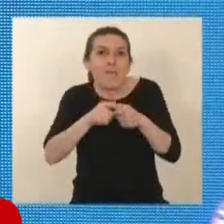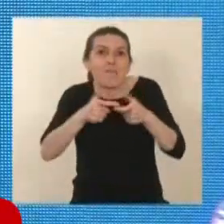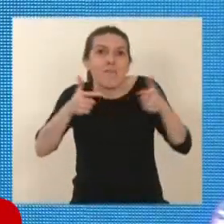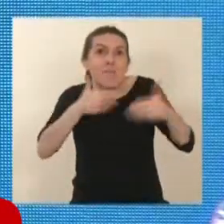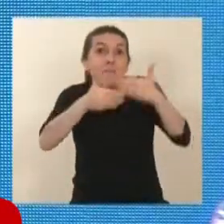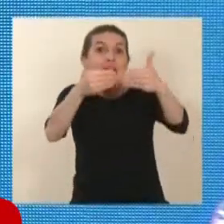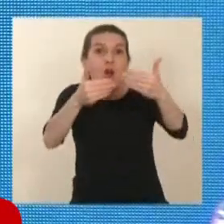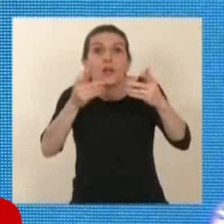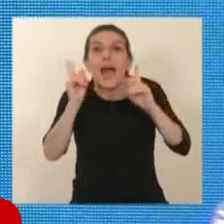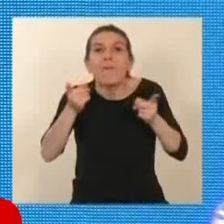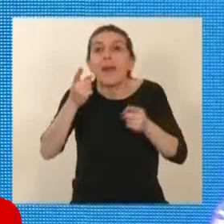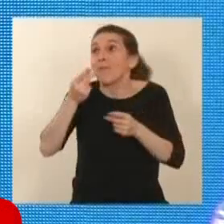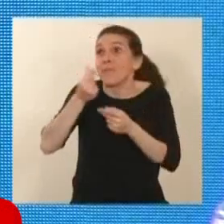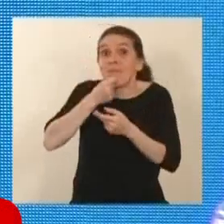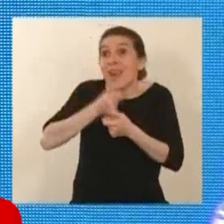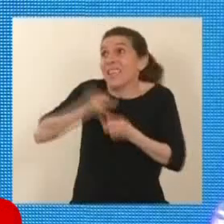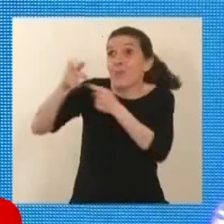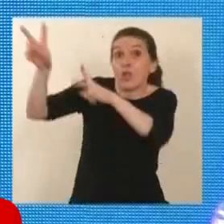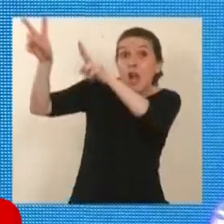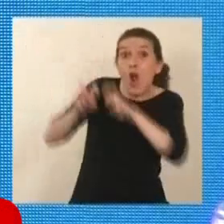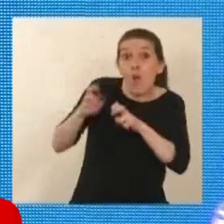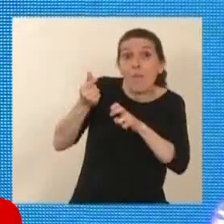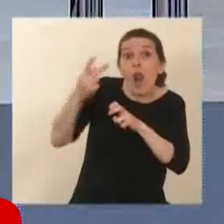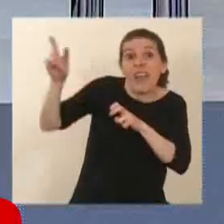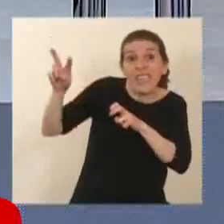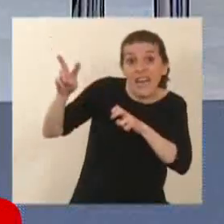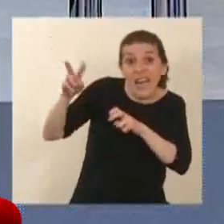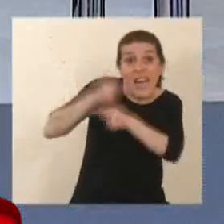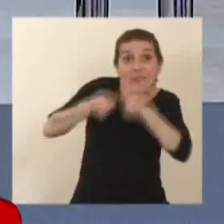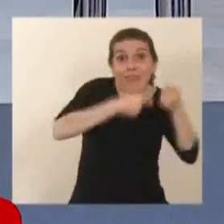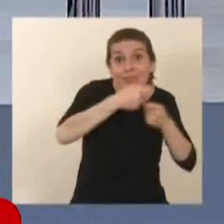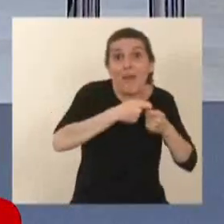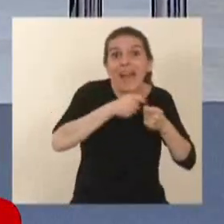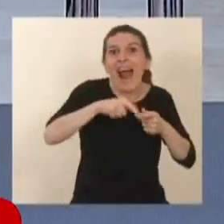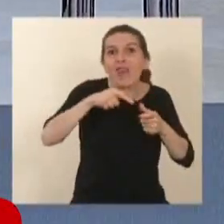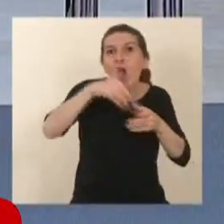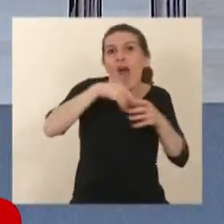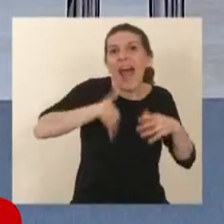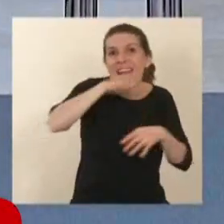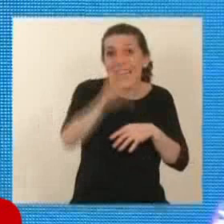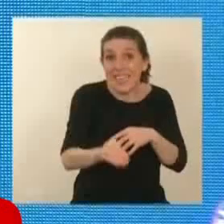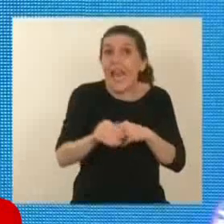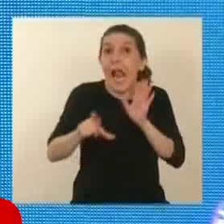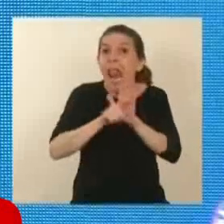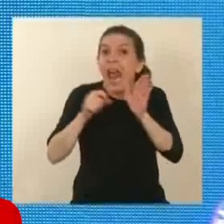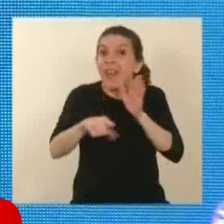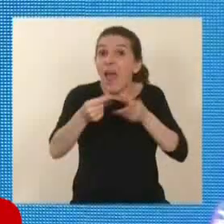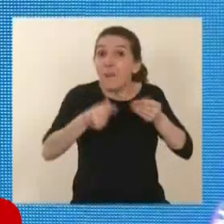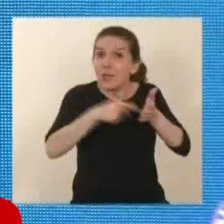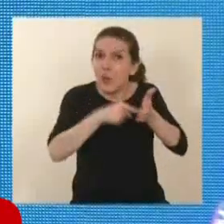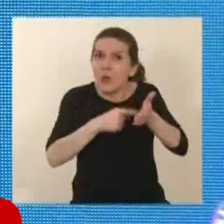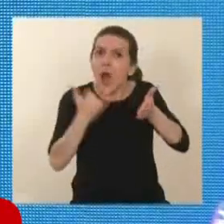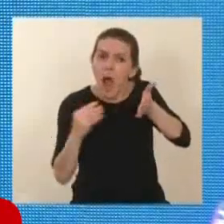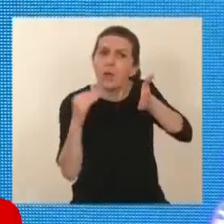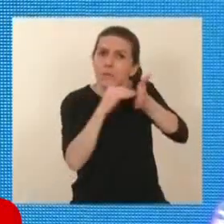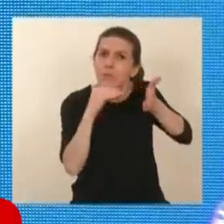crecimiento, al mercado interno poder sostener su crecimiento. O sea que esa ley de presupuesto va a tener en cuenta